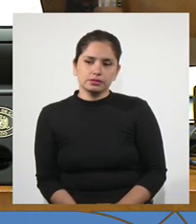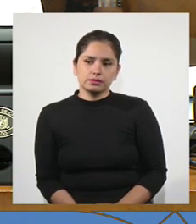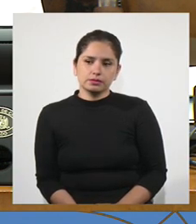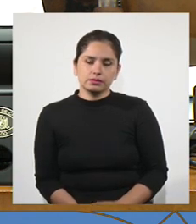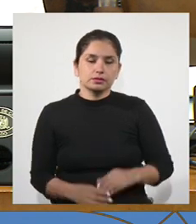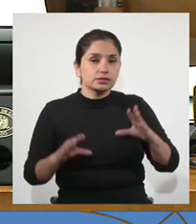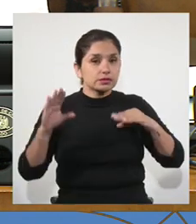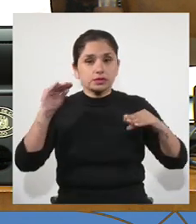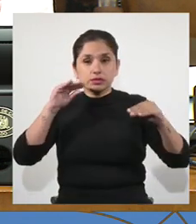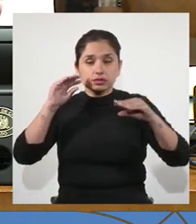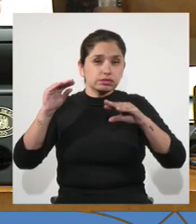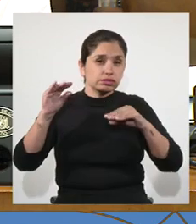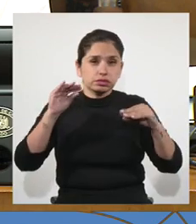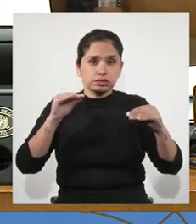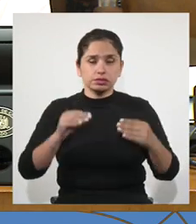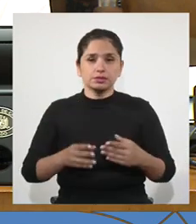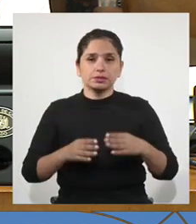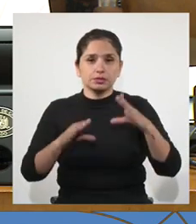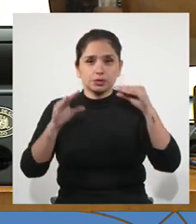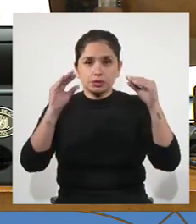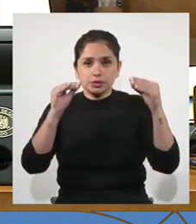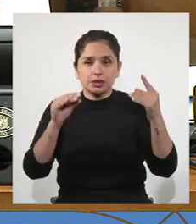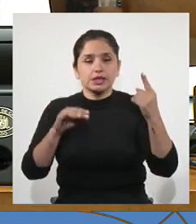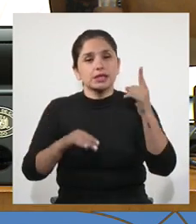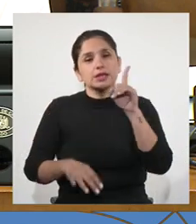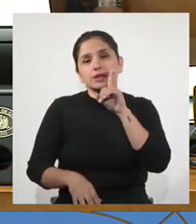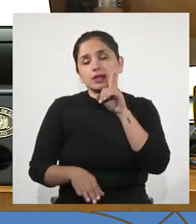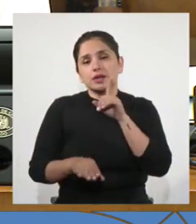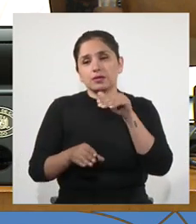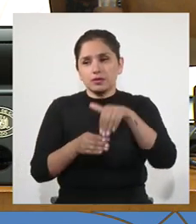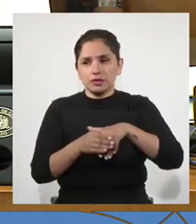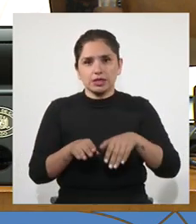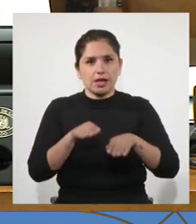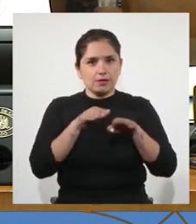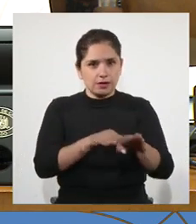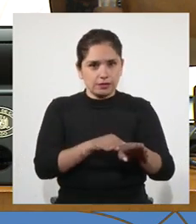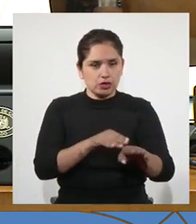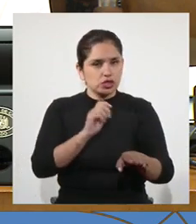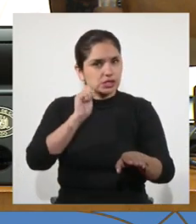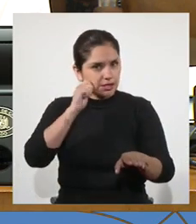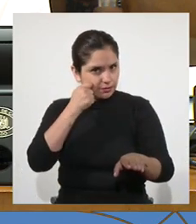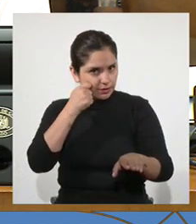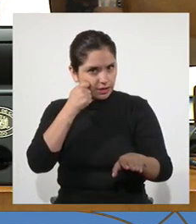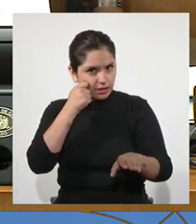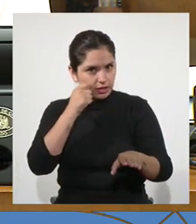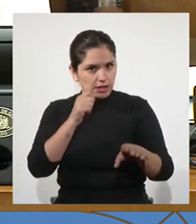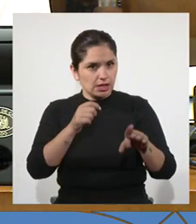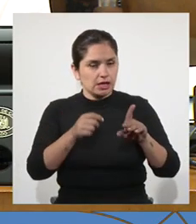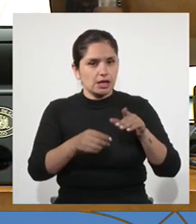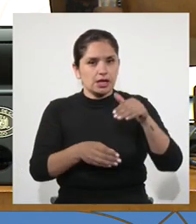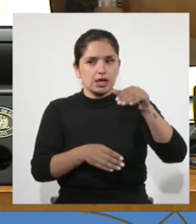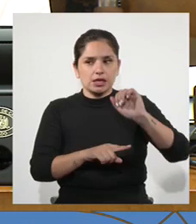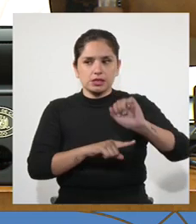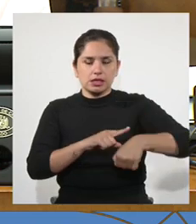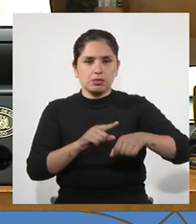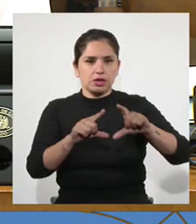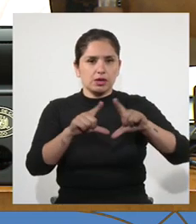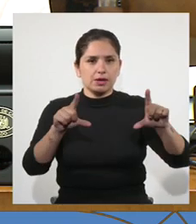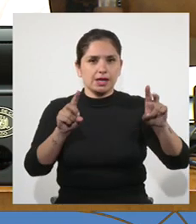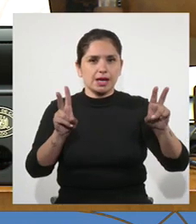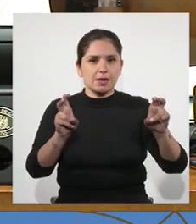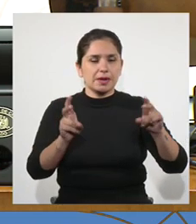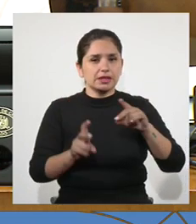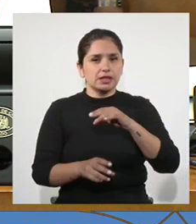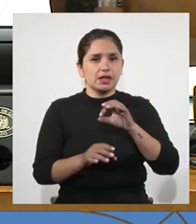Y no votado. Bueno, quienes votan a favor están votando la partida con todo lo...